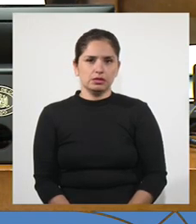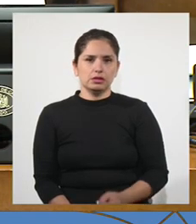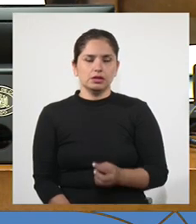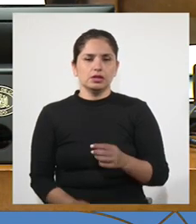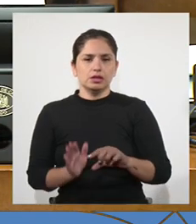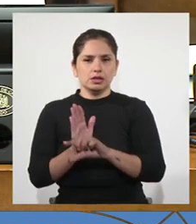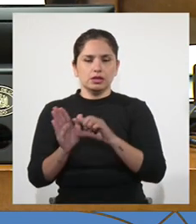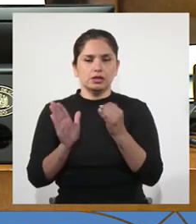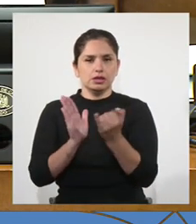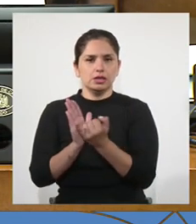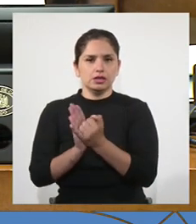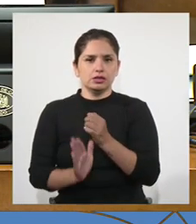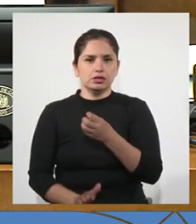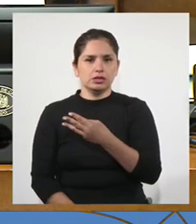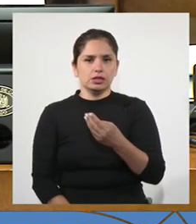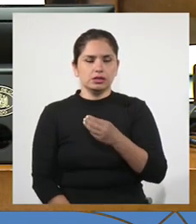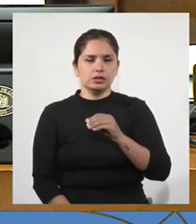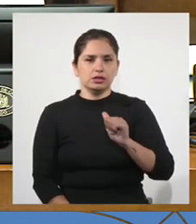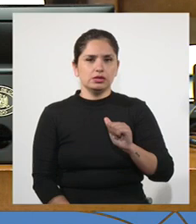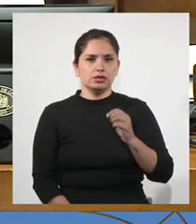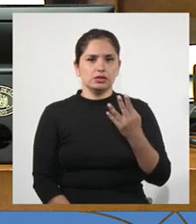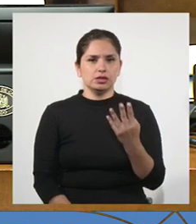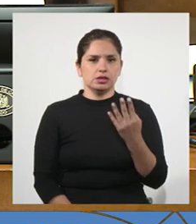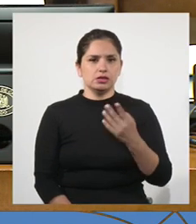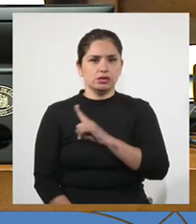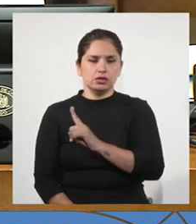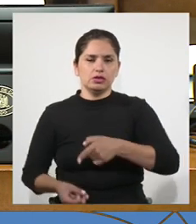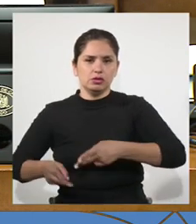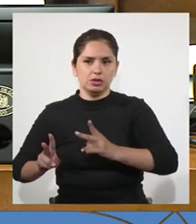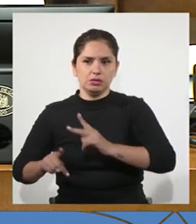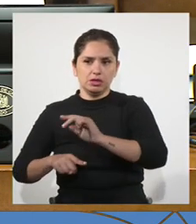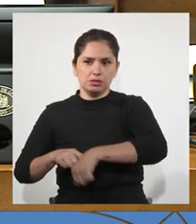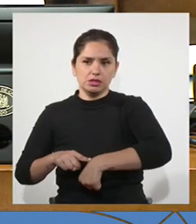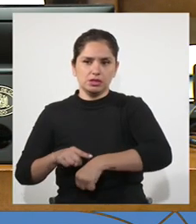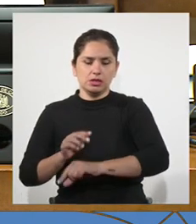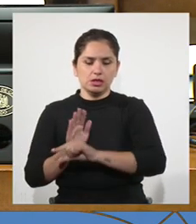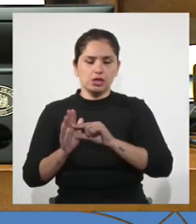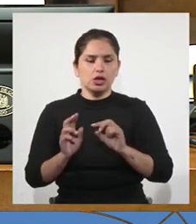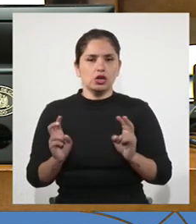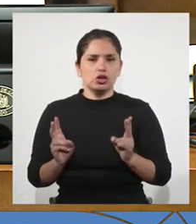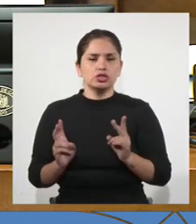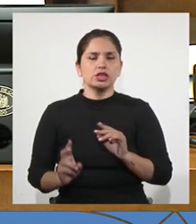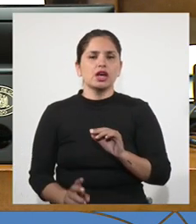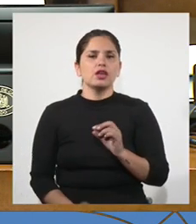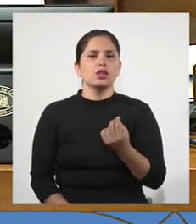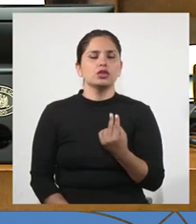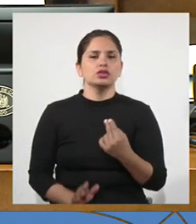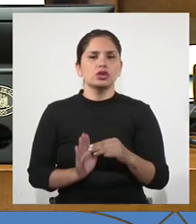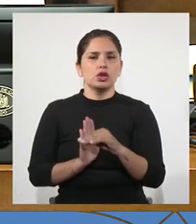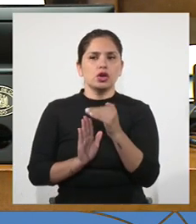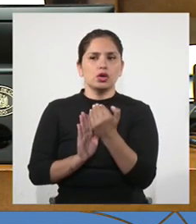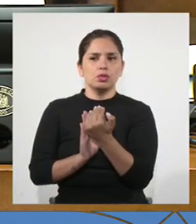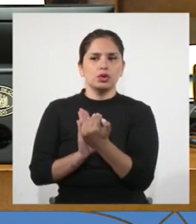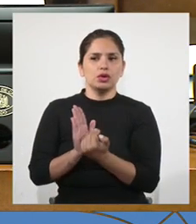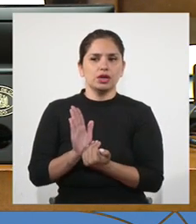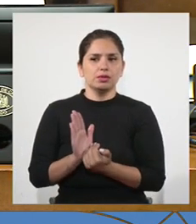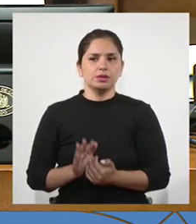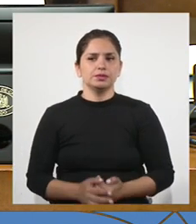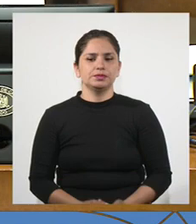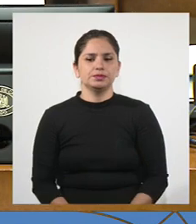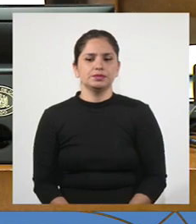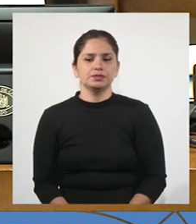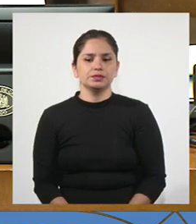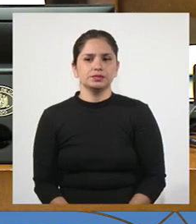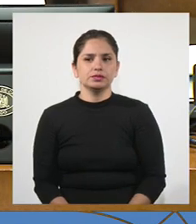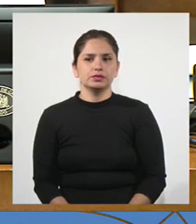364, inadmisibilidad, glosa 2 del programa 1, capítulo 2, presentada también por la senadora Jimena Rincón.